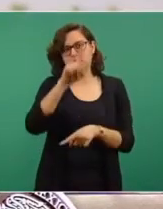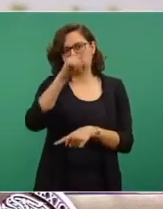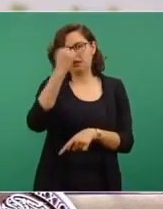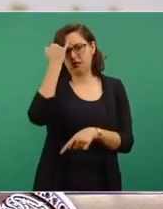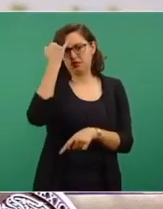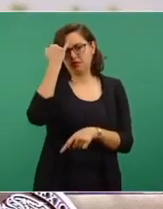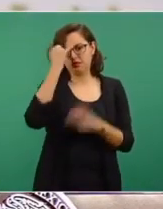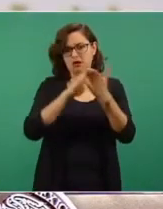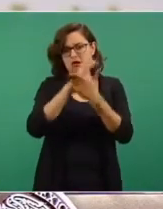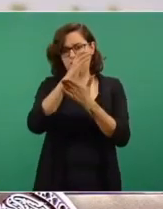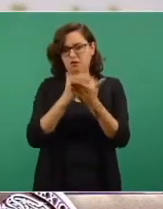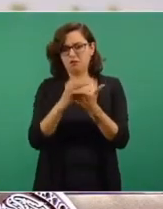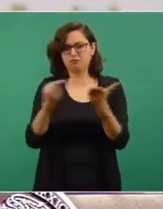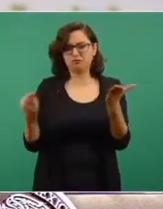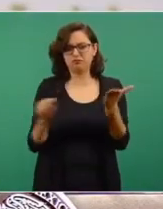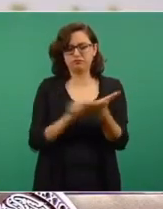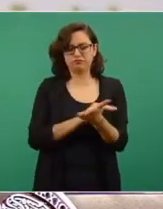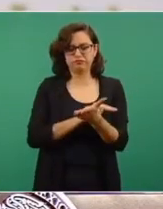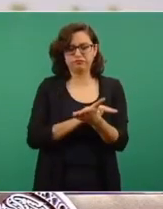una empresa